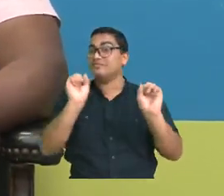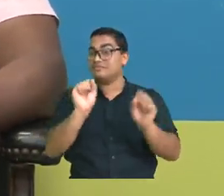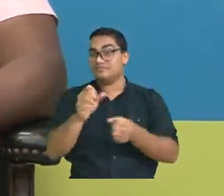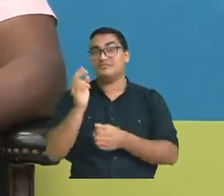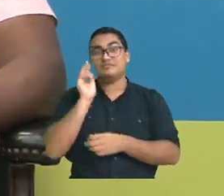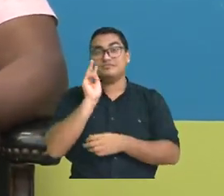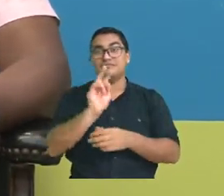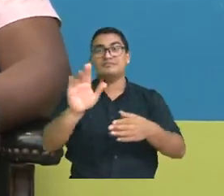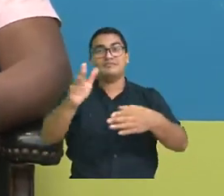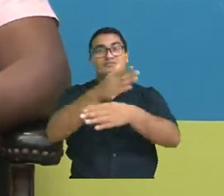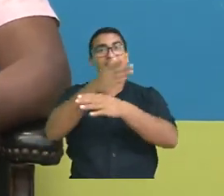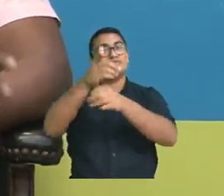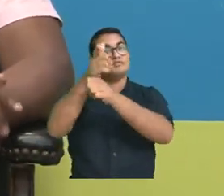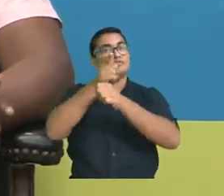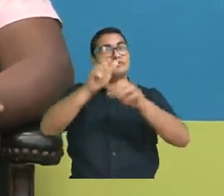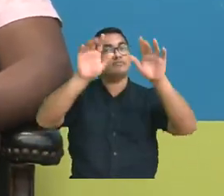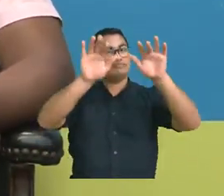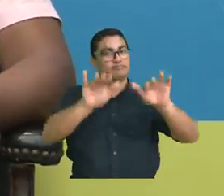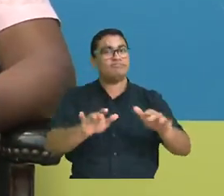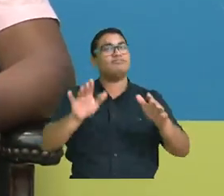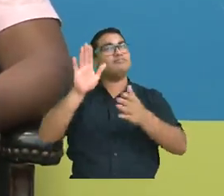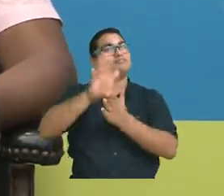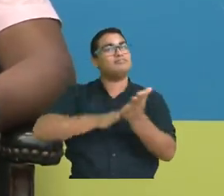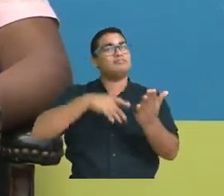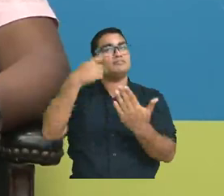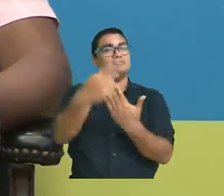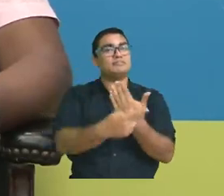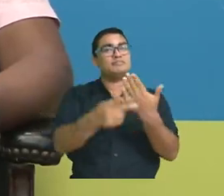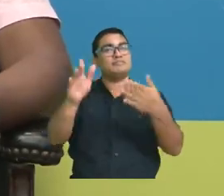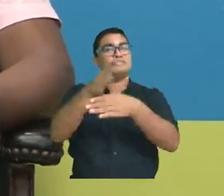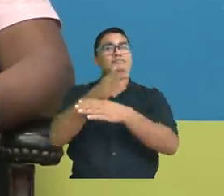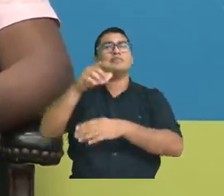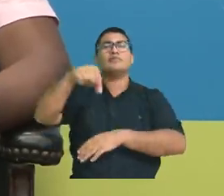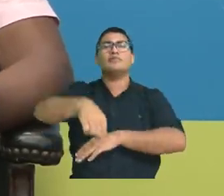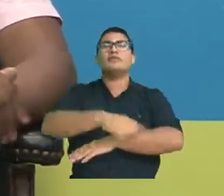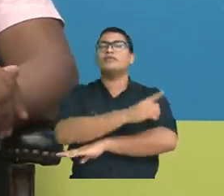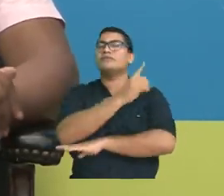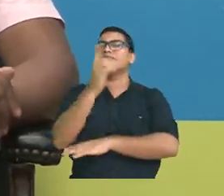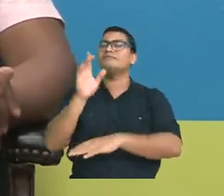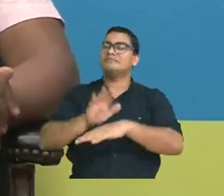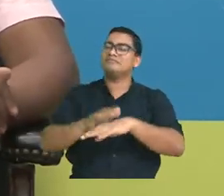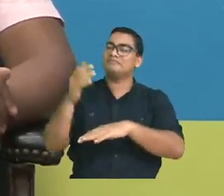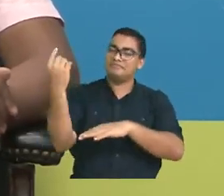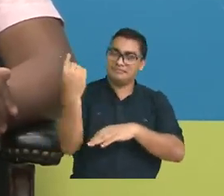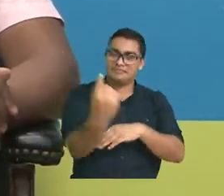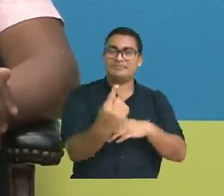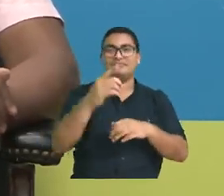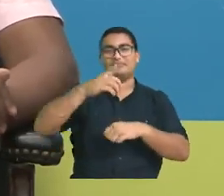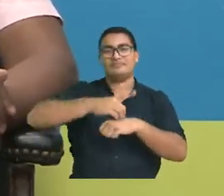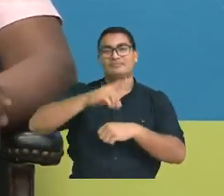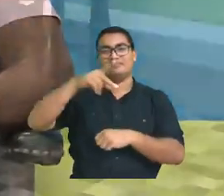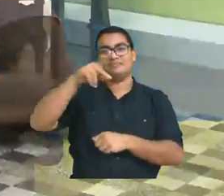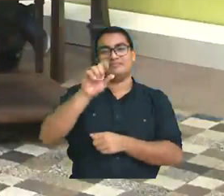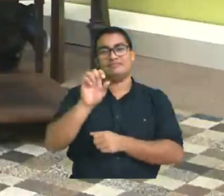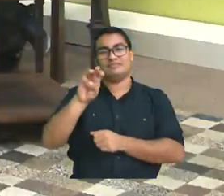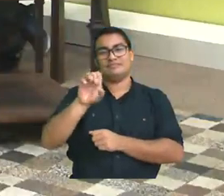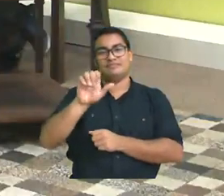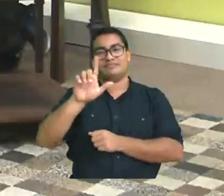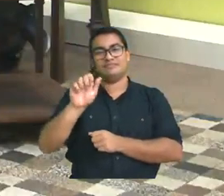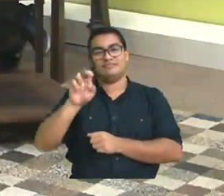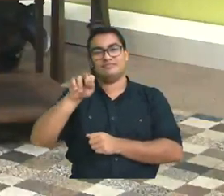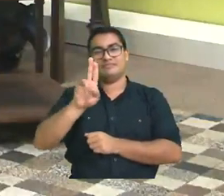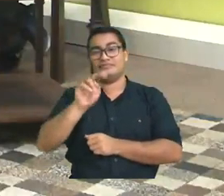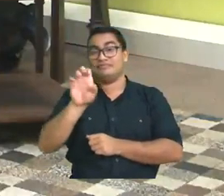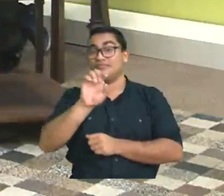encontrará este y otros programas. El día de hoy tenemos como invitada a la doctora Pamela Núñez, quien